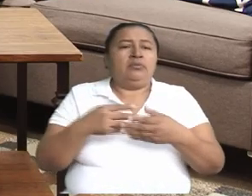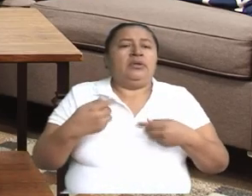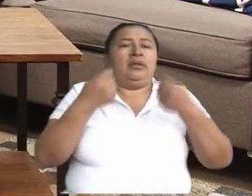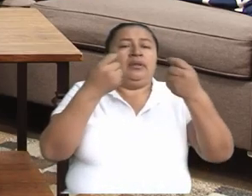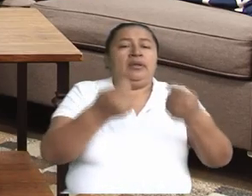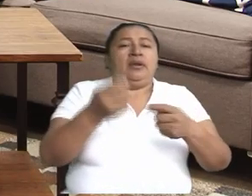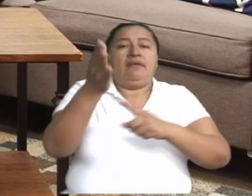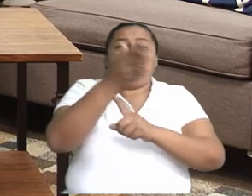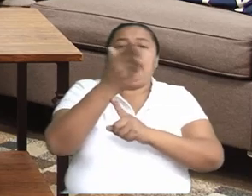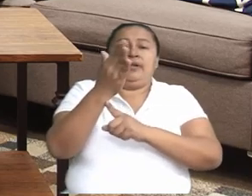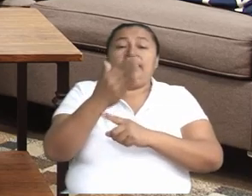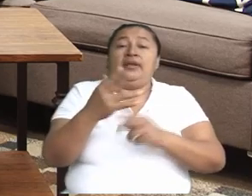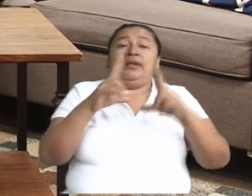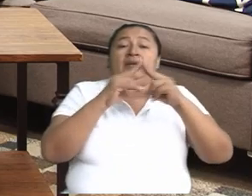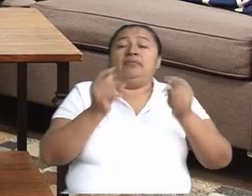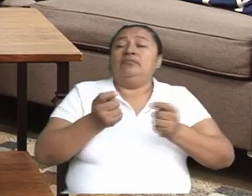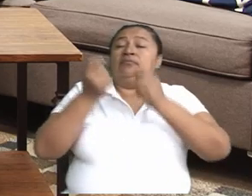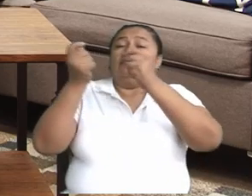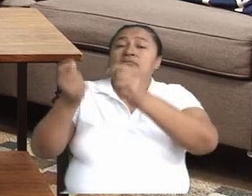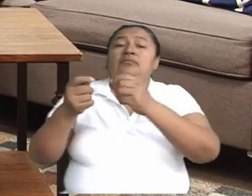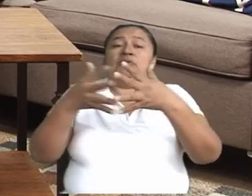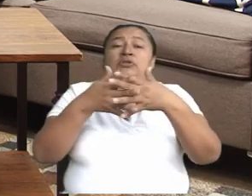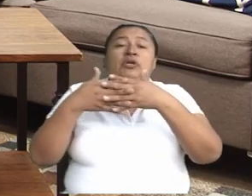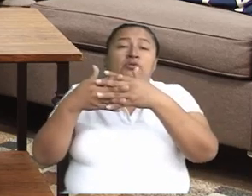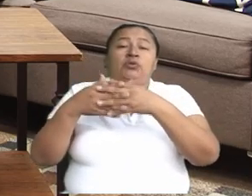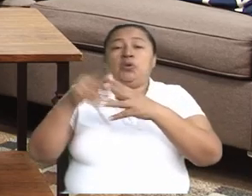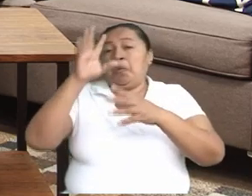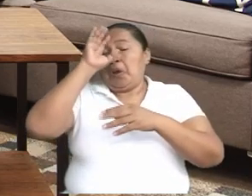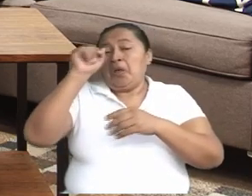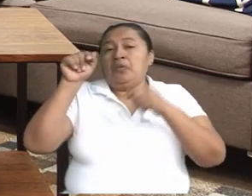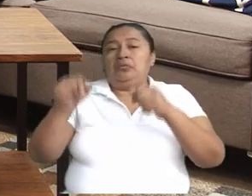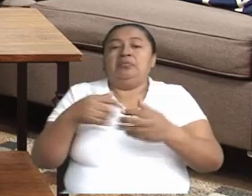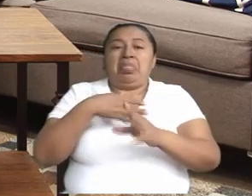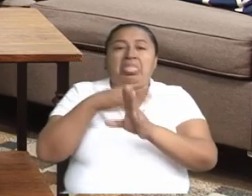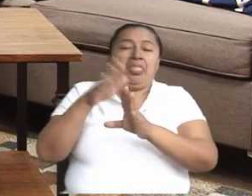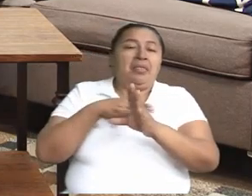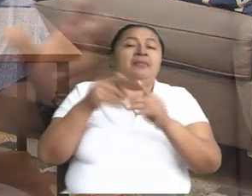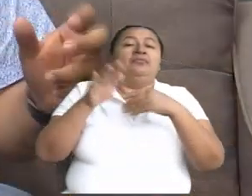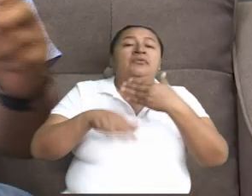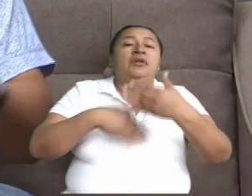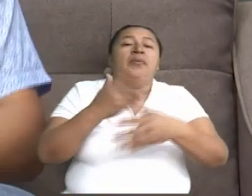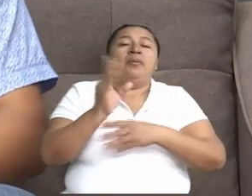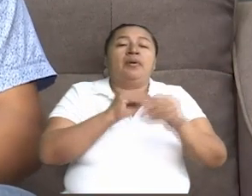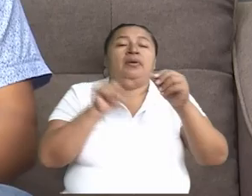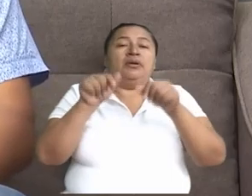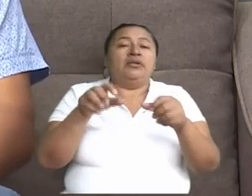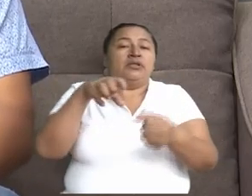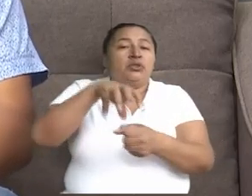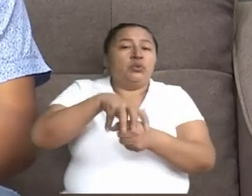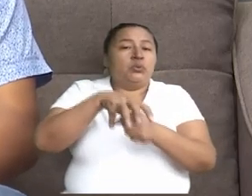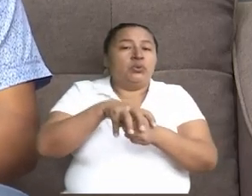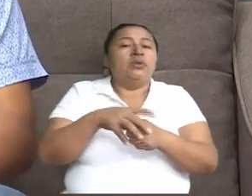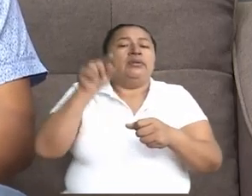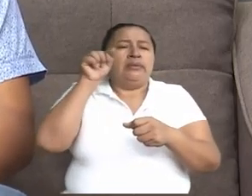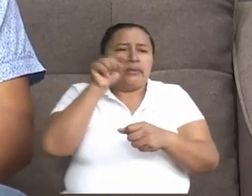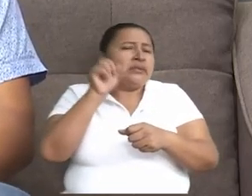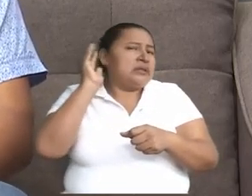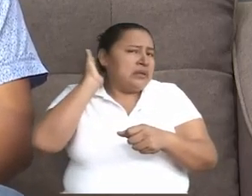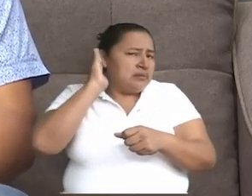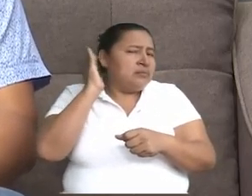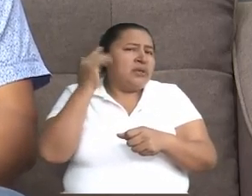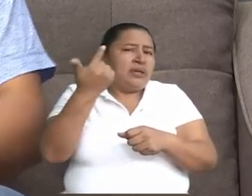bandera de Nicaragua al embajador de Estados Unidos presente en nuestro país. Quisiera que habláramos de ese contexto, de esa guardia somocista,